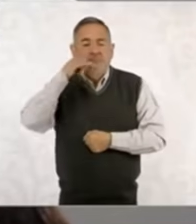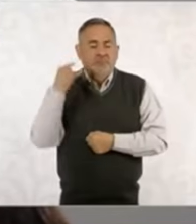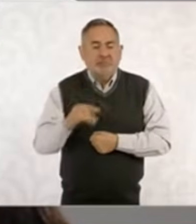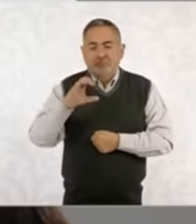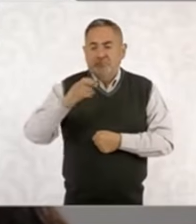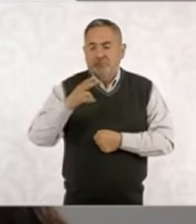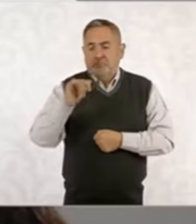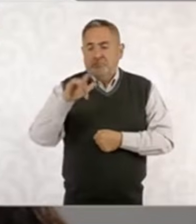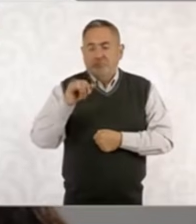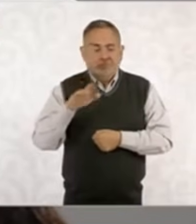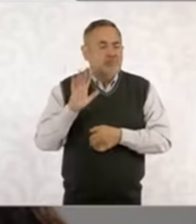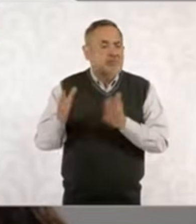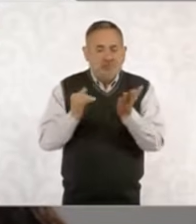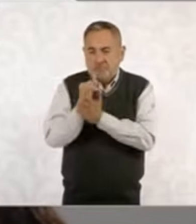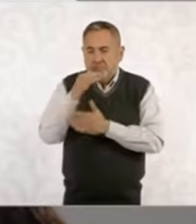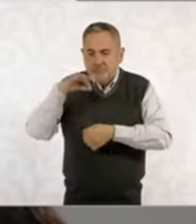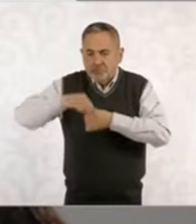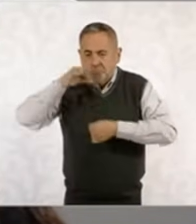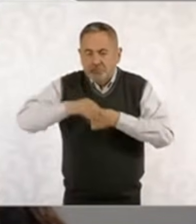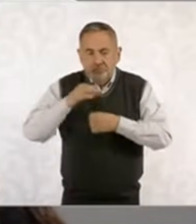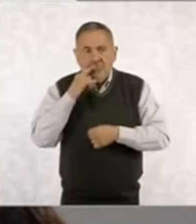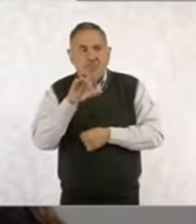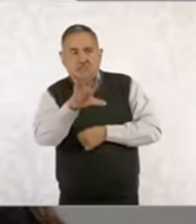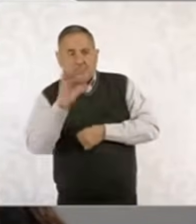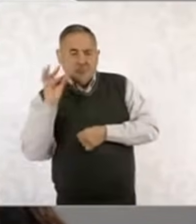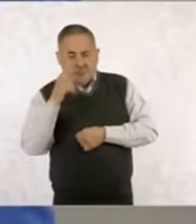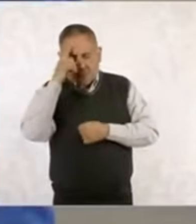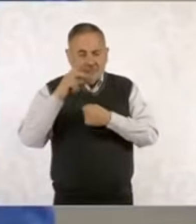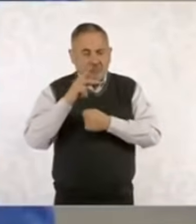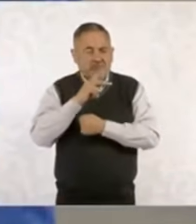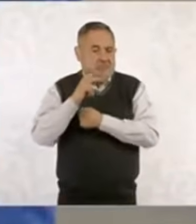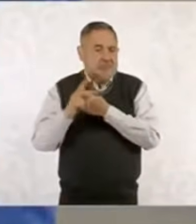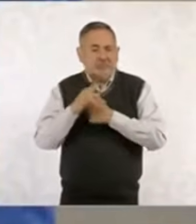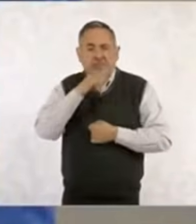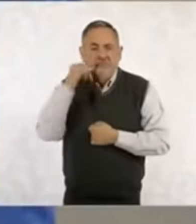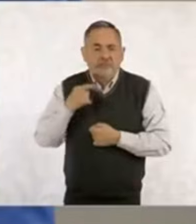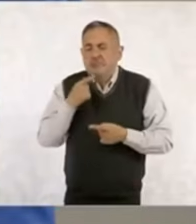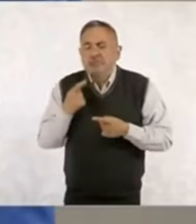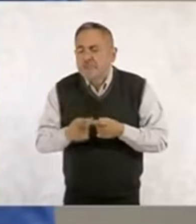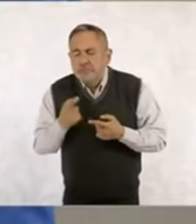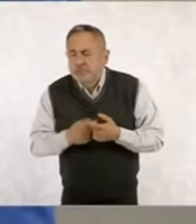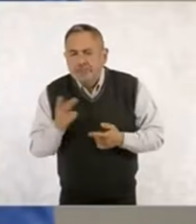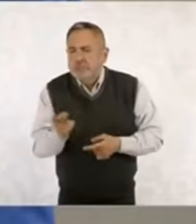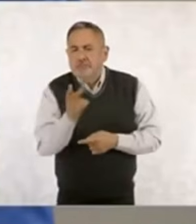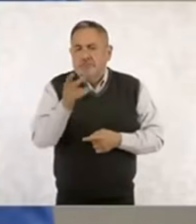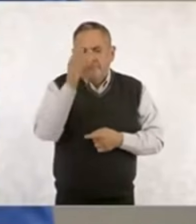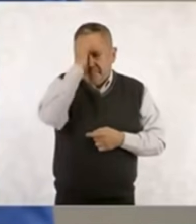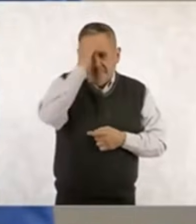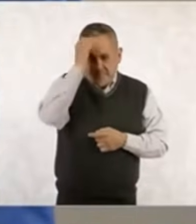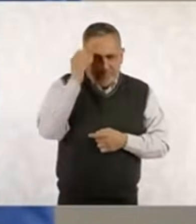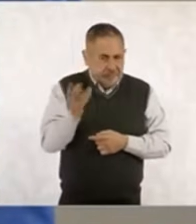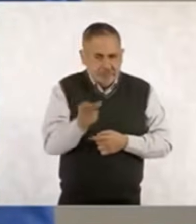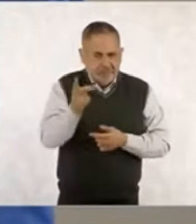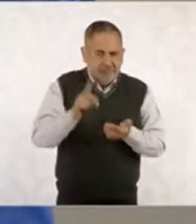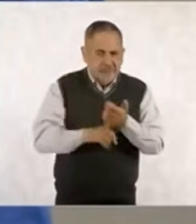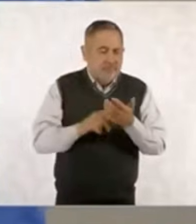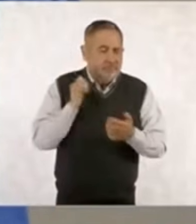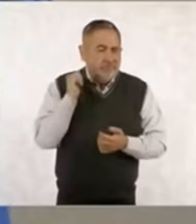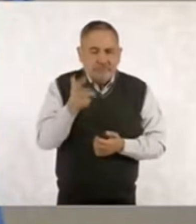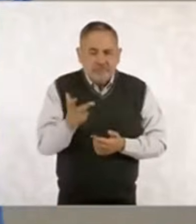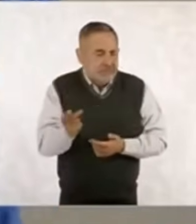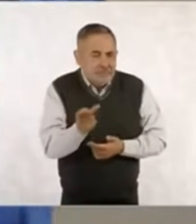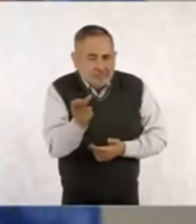quién definieron los chilenos que va a gobernar ese país. No quisiera pasar por alto, dejar de preguntarle de